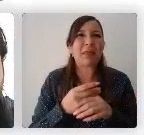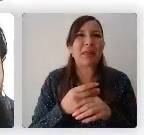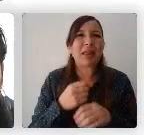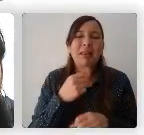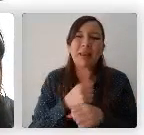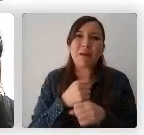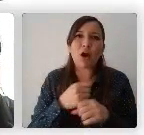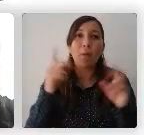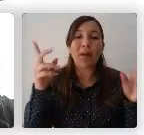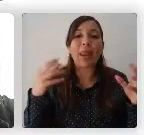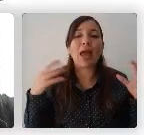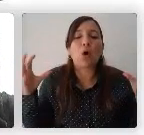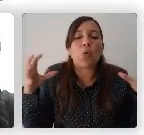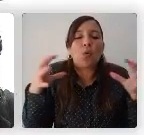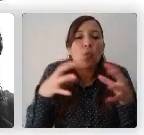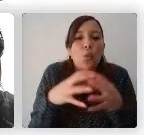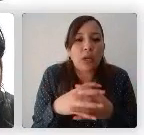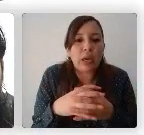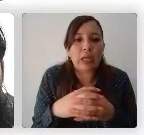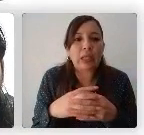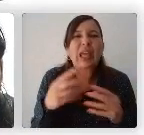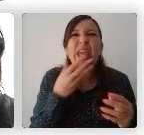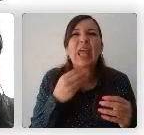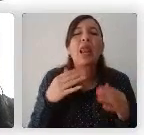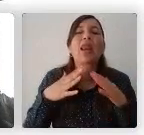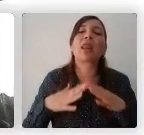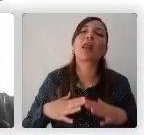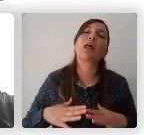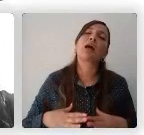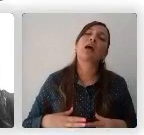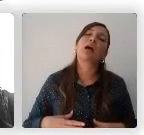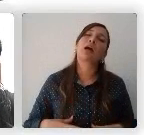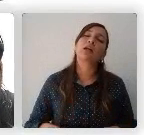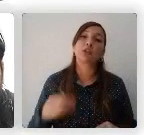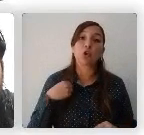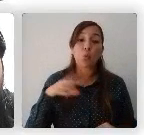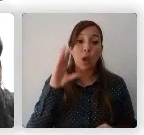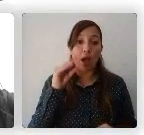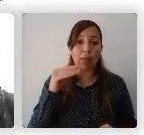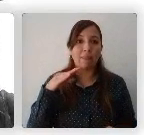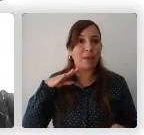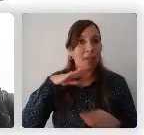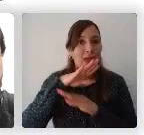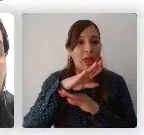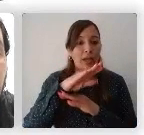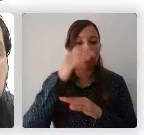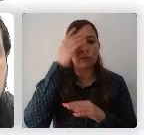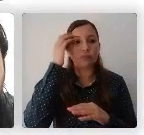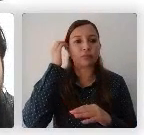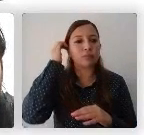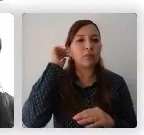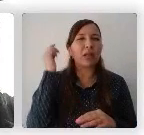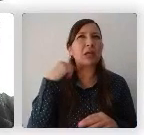las personas y con los seres queridos que queremos. Y es que cuando hablamos de viajar, pues, y cuando hablamos del visitante, el turista o el